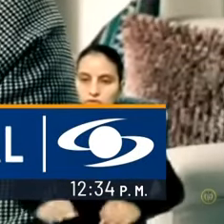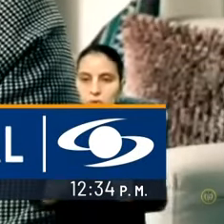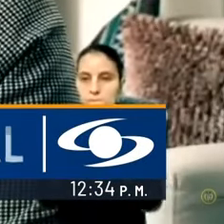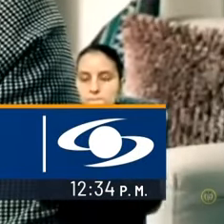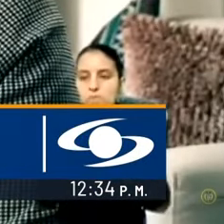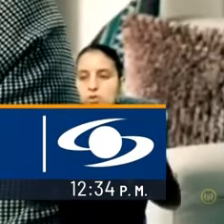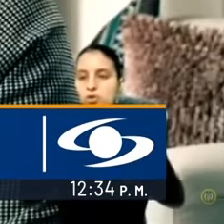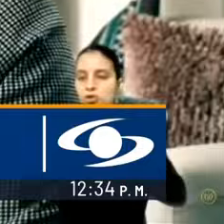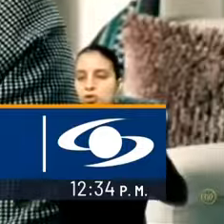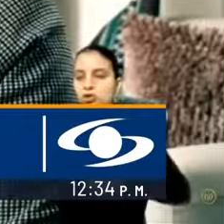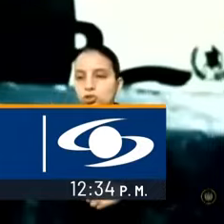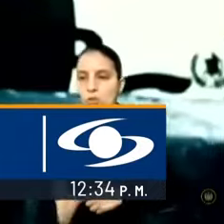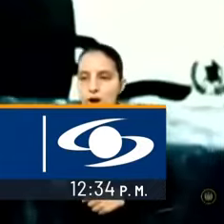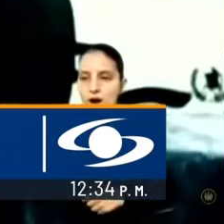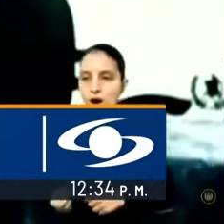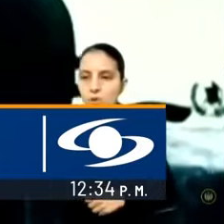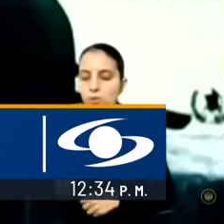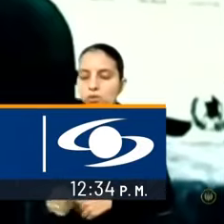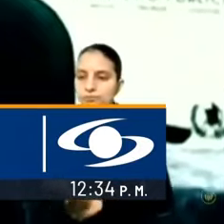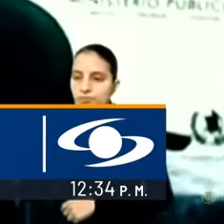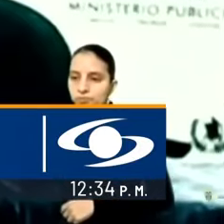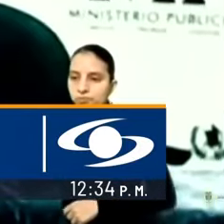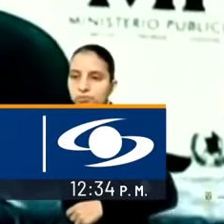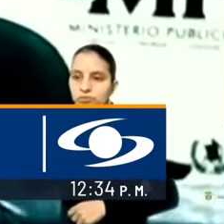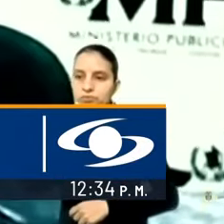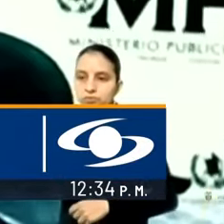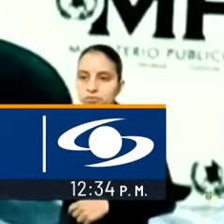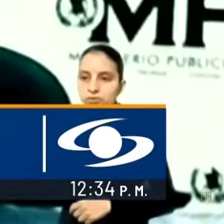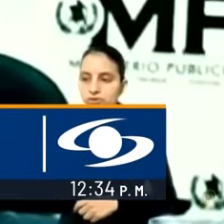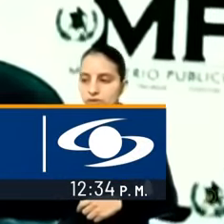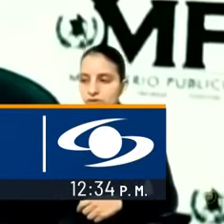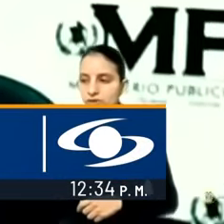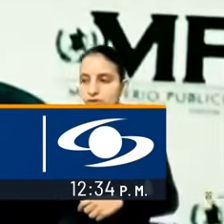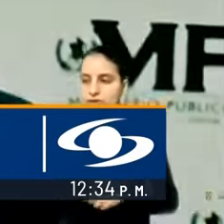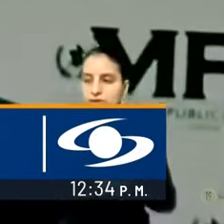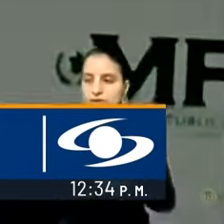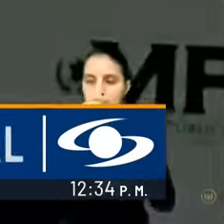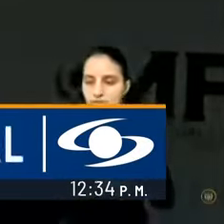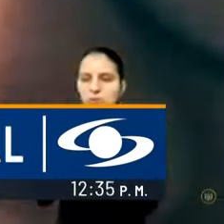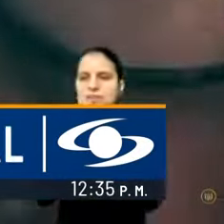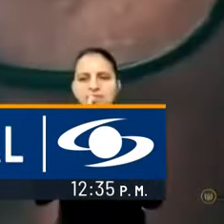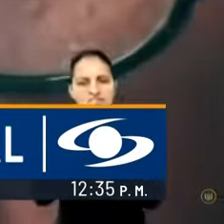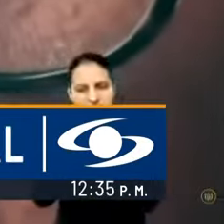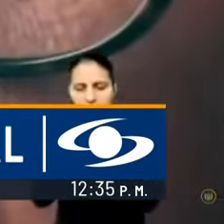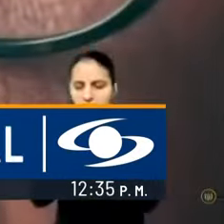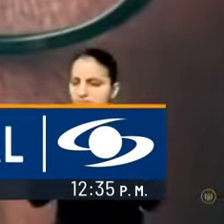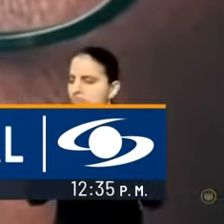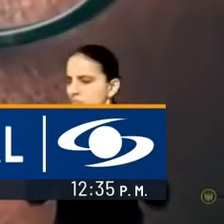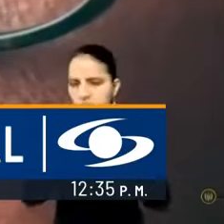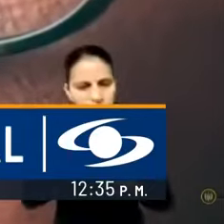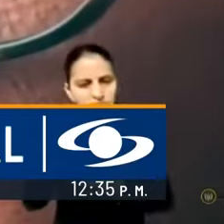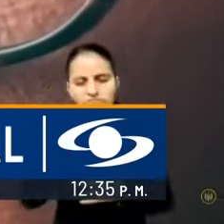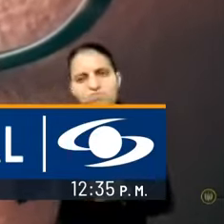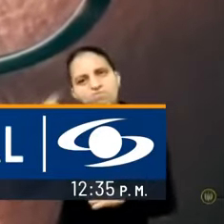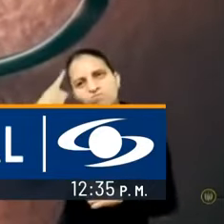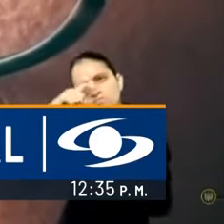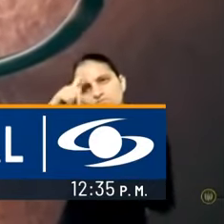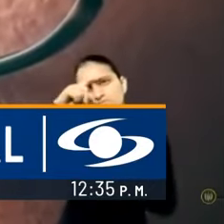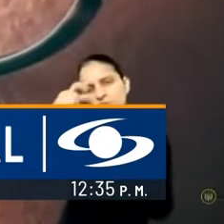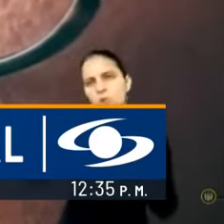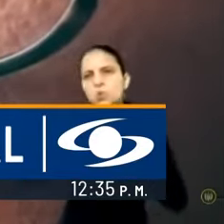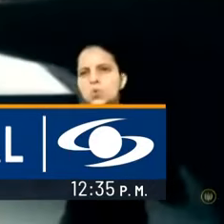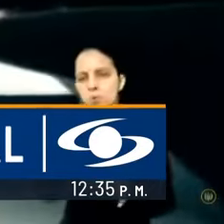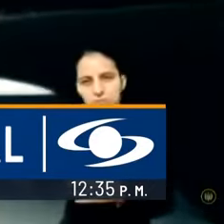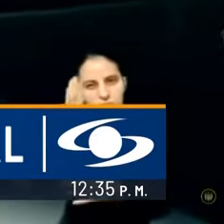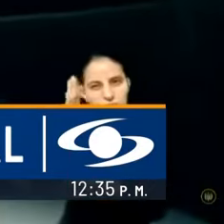en la Universidad de La Sabana, tengo una especialización en Derecho Penal y Criminología de la Universidad Libre. Luz Adriana Camargo Garzón se convierte